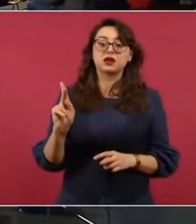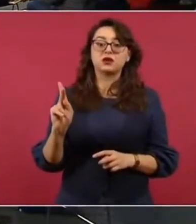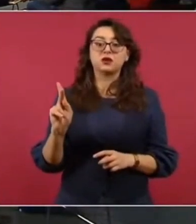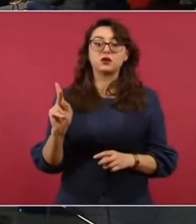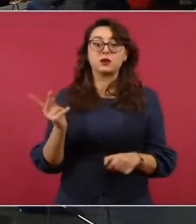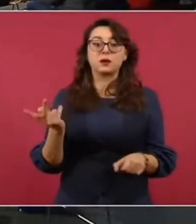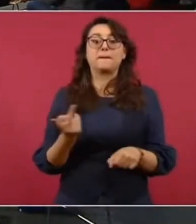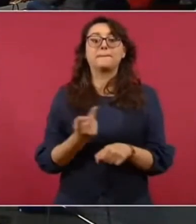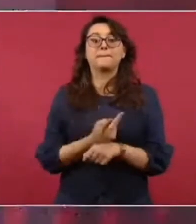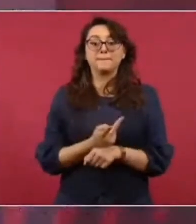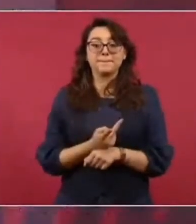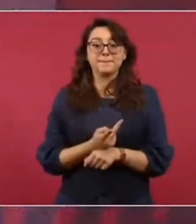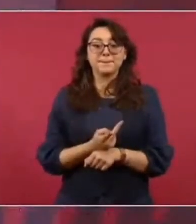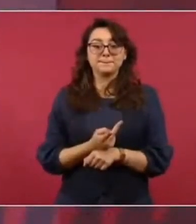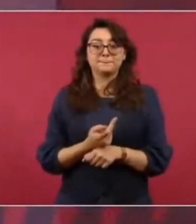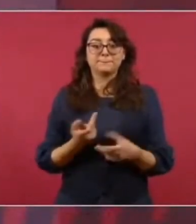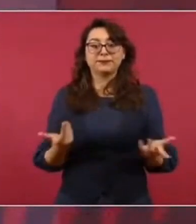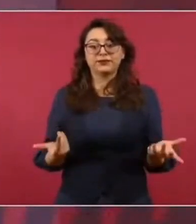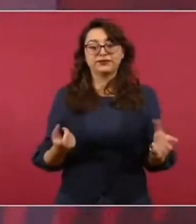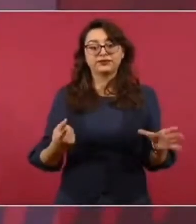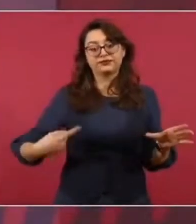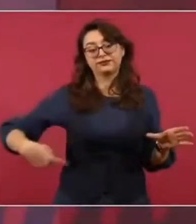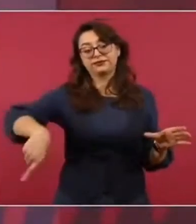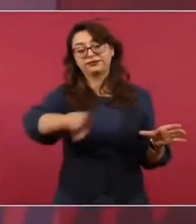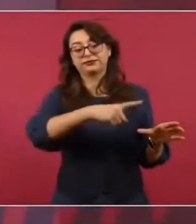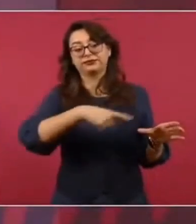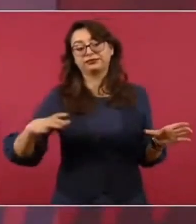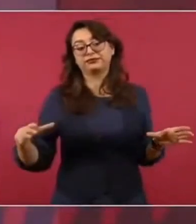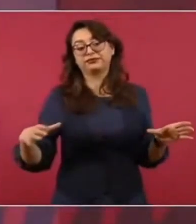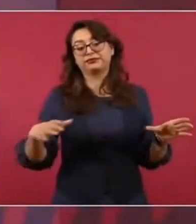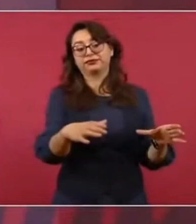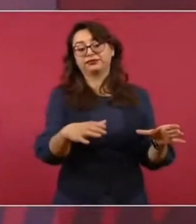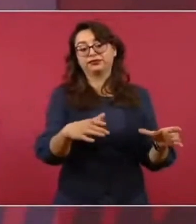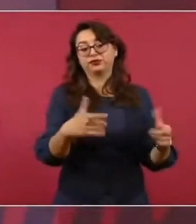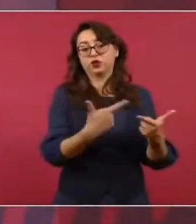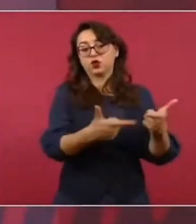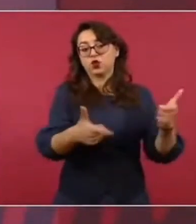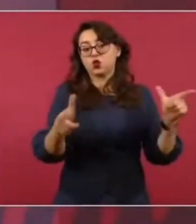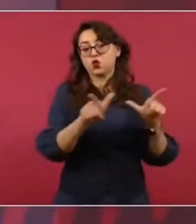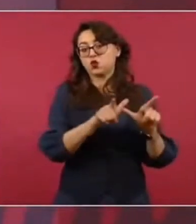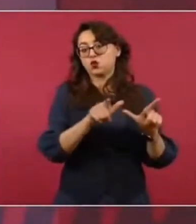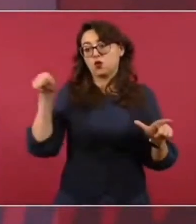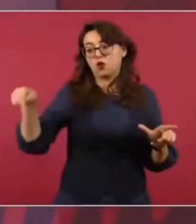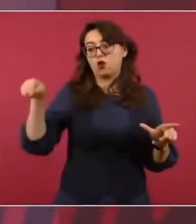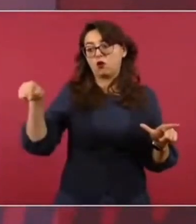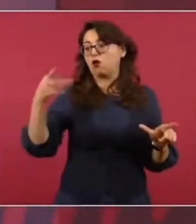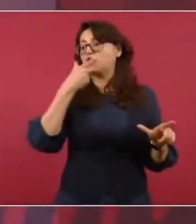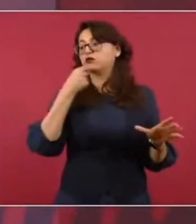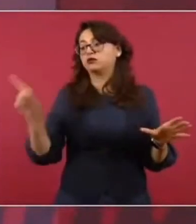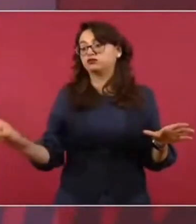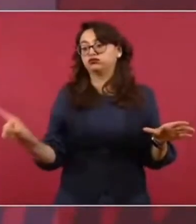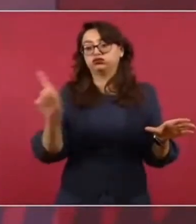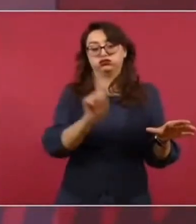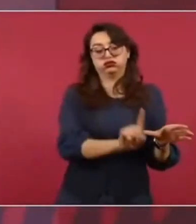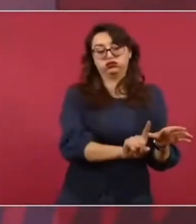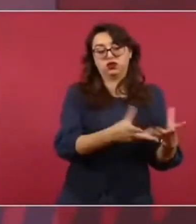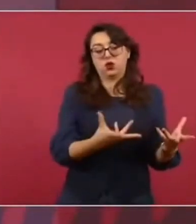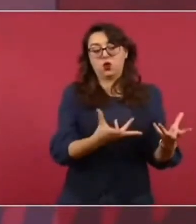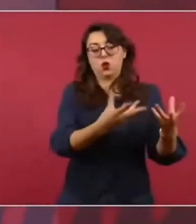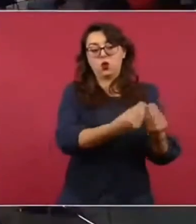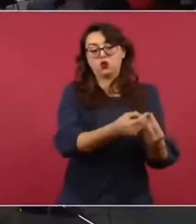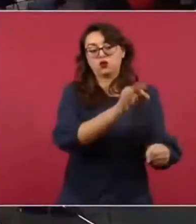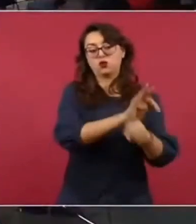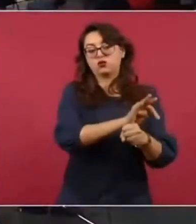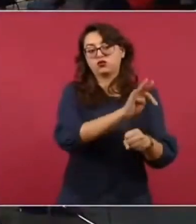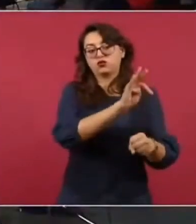los hijos predilectos del régimen, ¿no? De antes, y